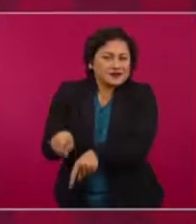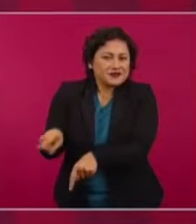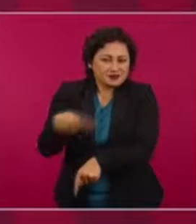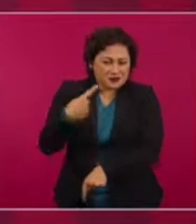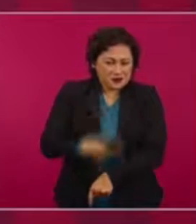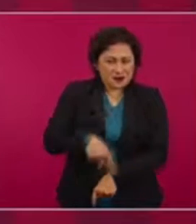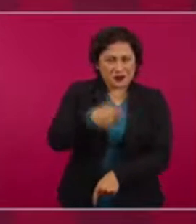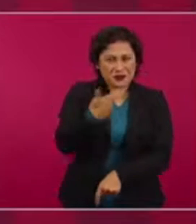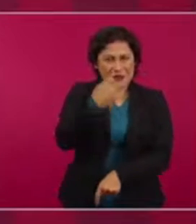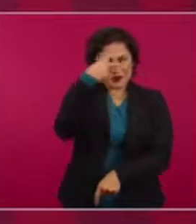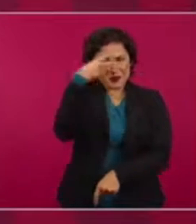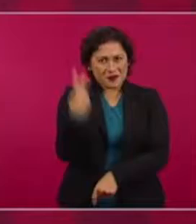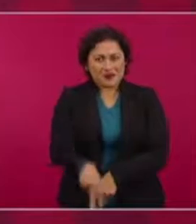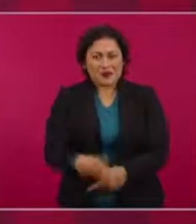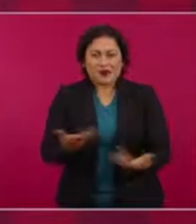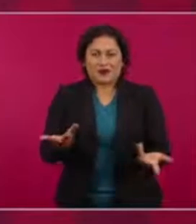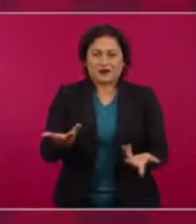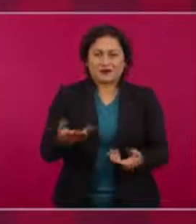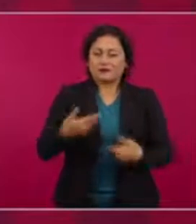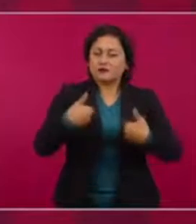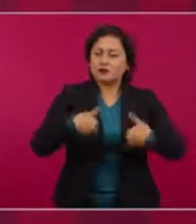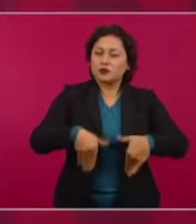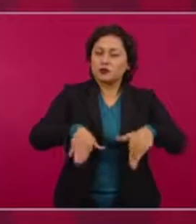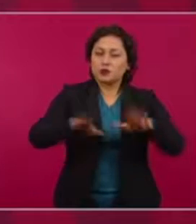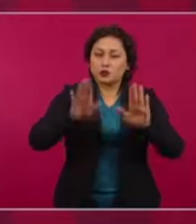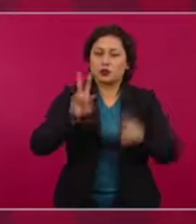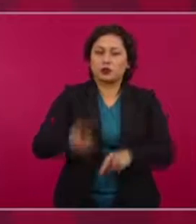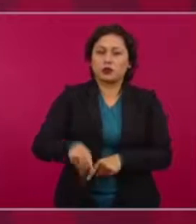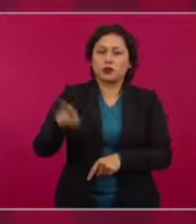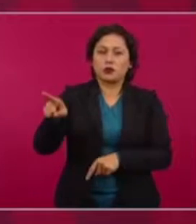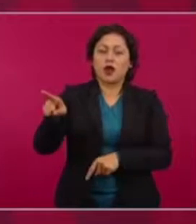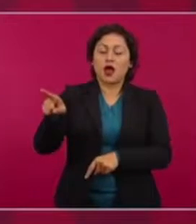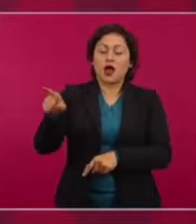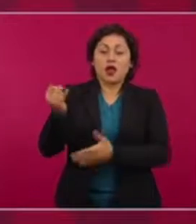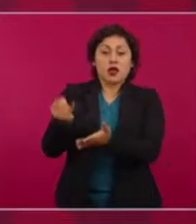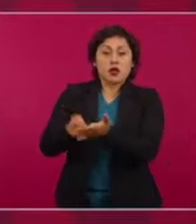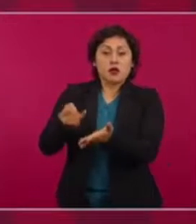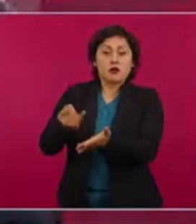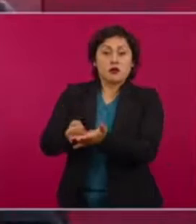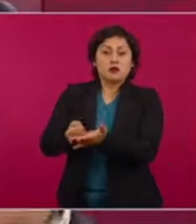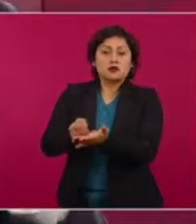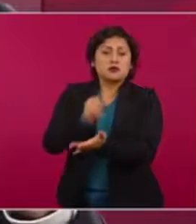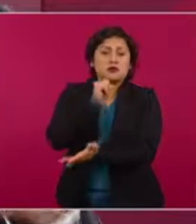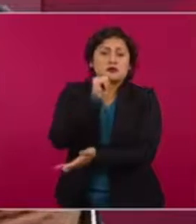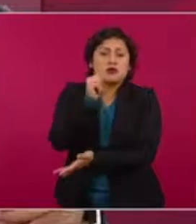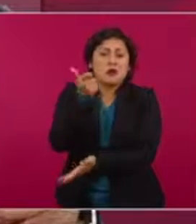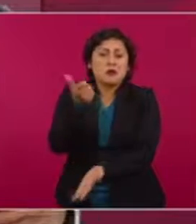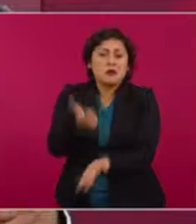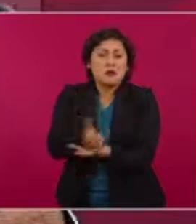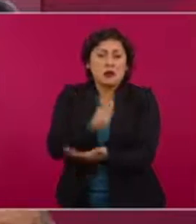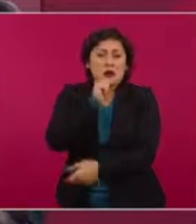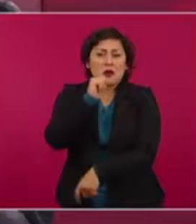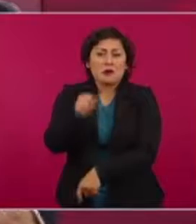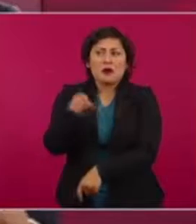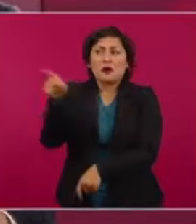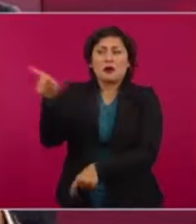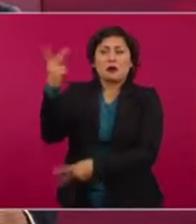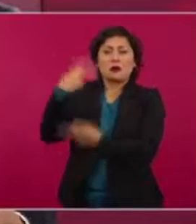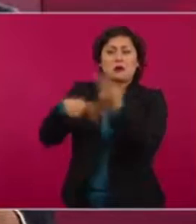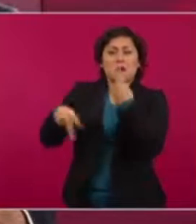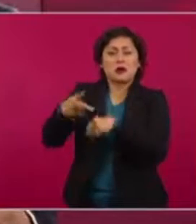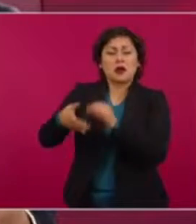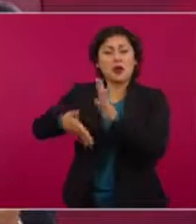hasta les devolvían impuestos, hacían las obras y todavía no